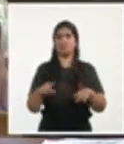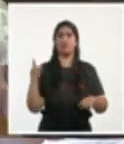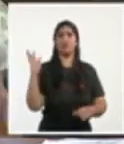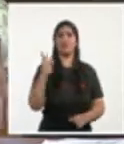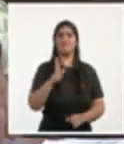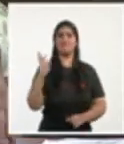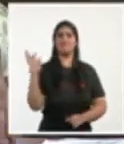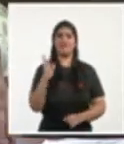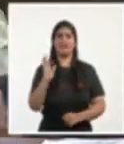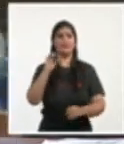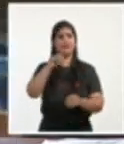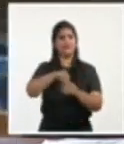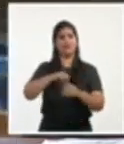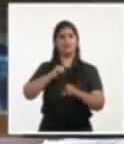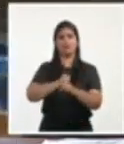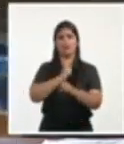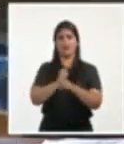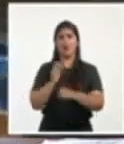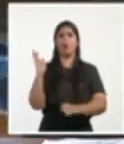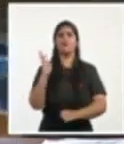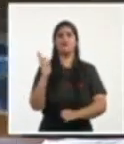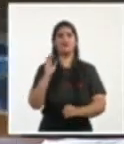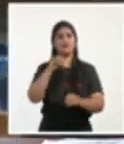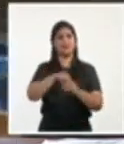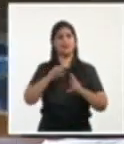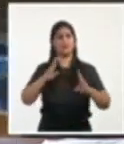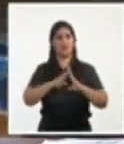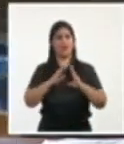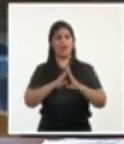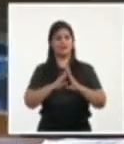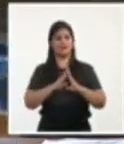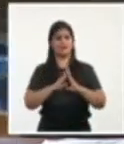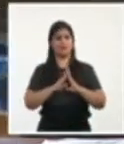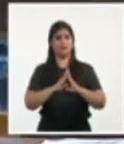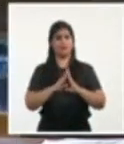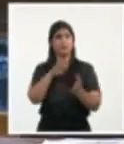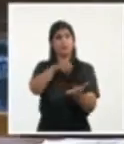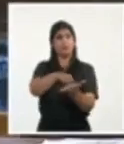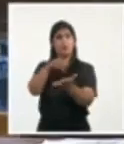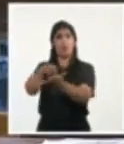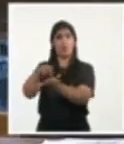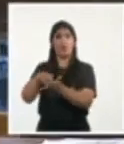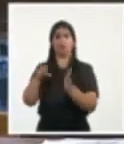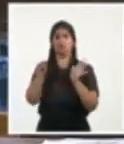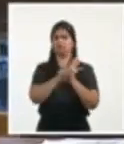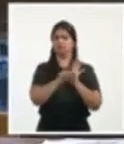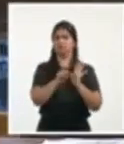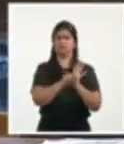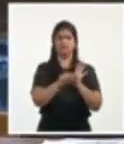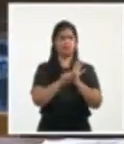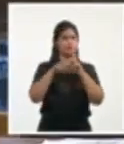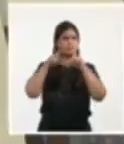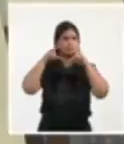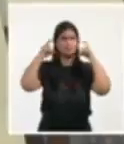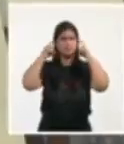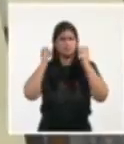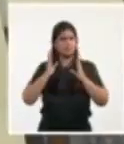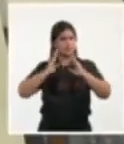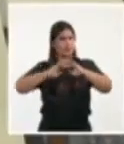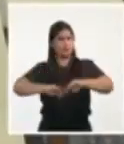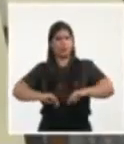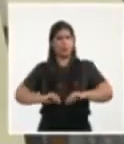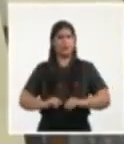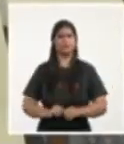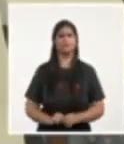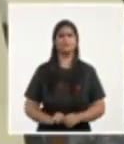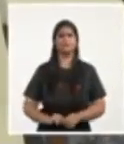generado eventos importantes en una comunidad X en el país. También el personal de la salud